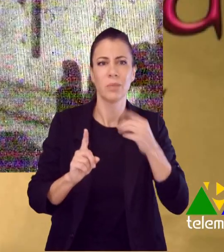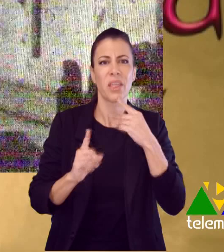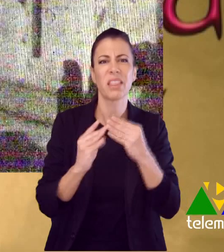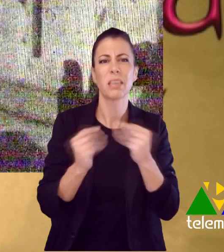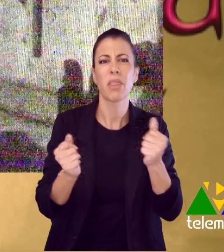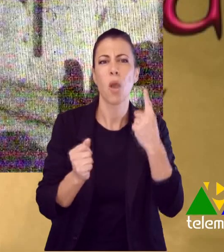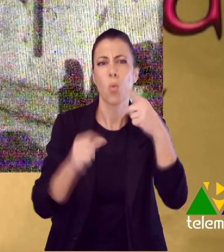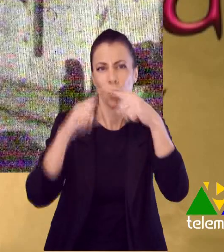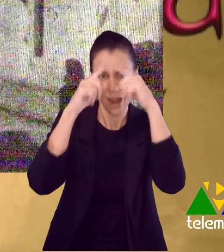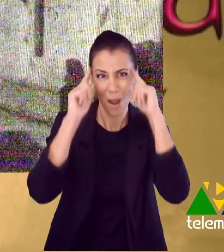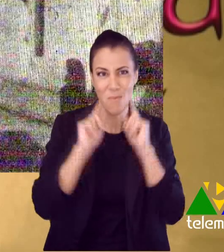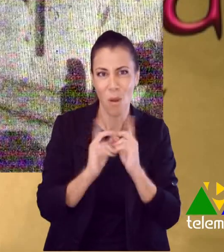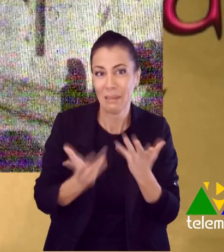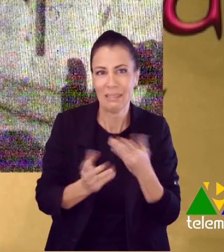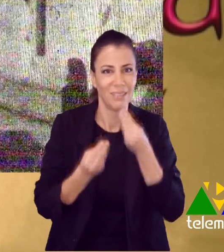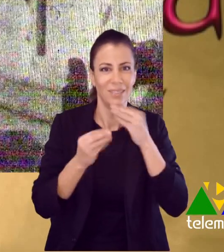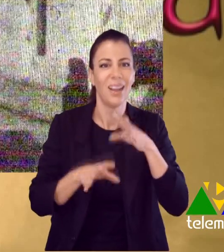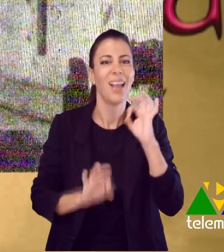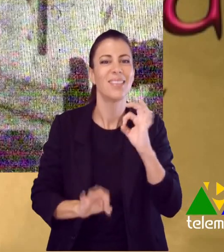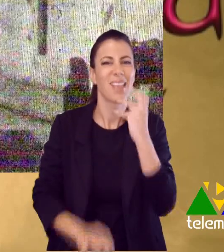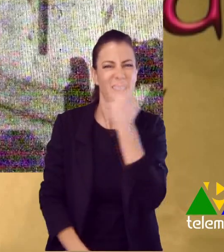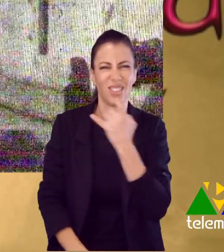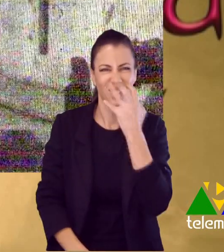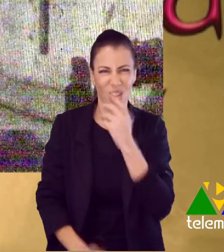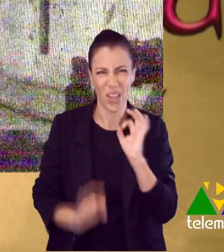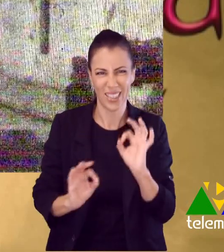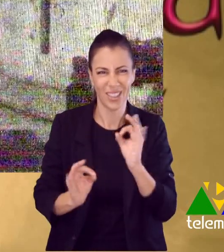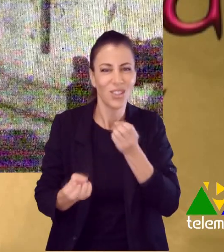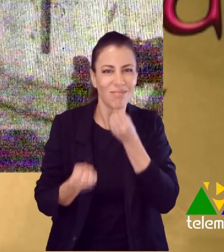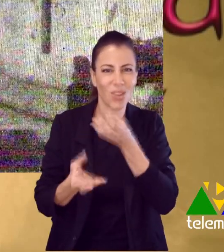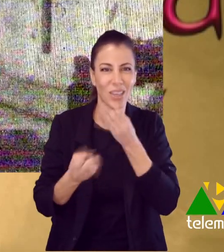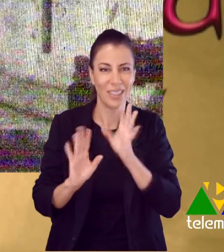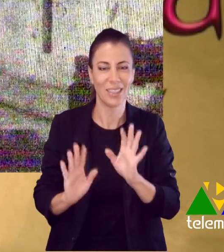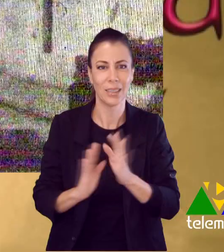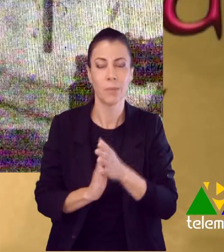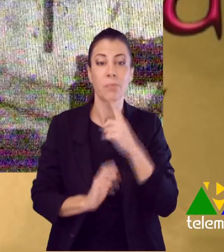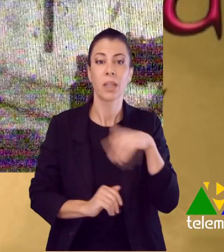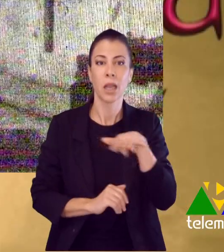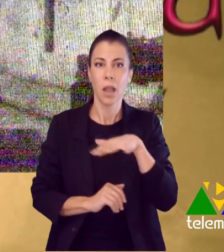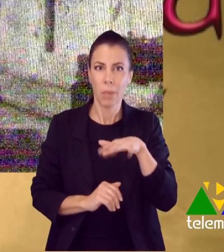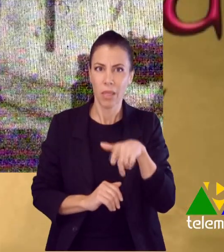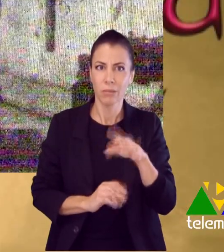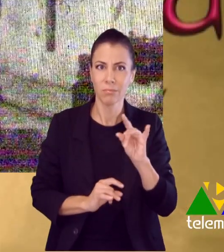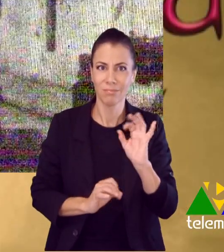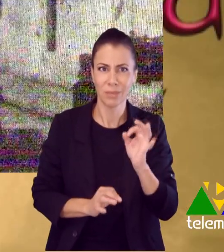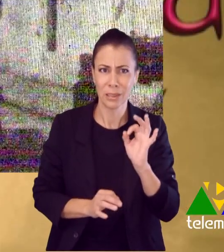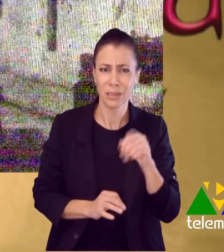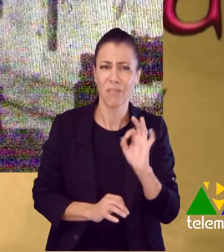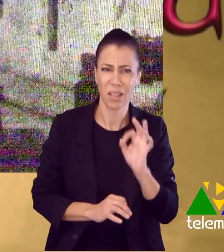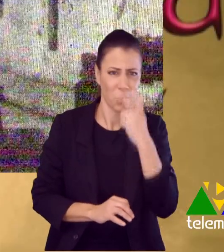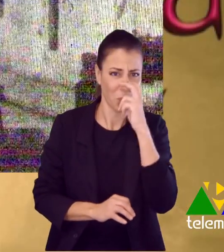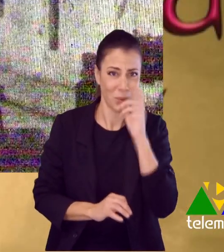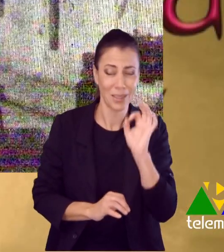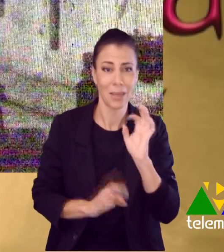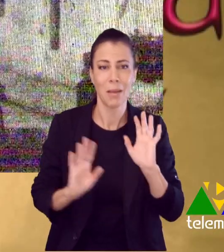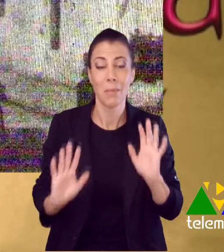y que evidentemente forma parte de las leyendas motrileñas y de que ahí venía el nombre. Casi como la Placeta del Espanto, una cosa así, ¿no? Pero en vez de